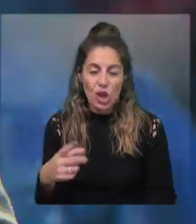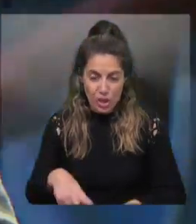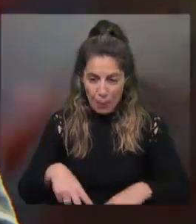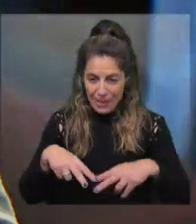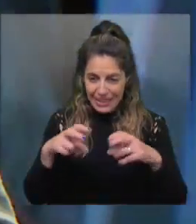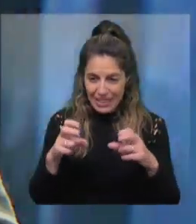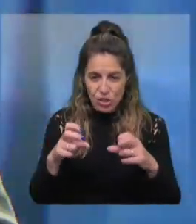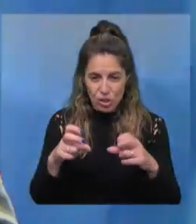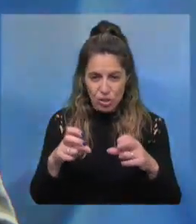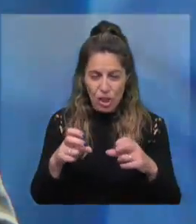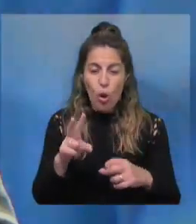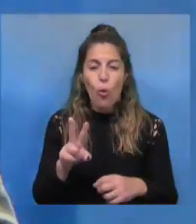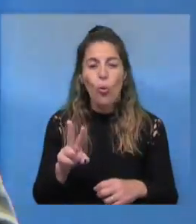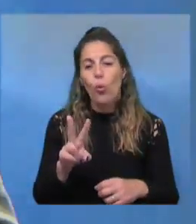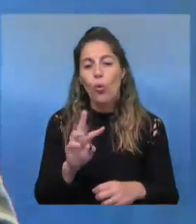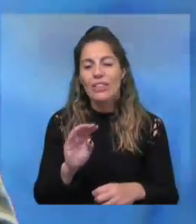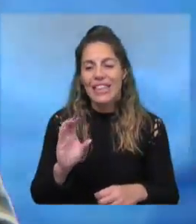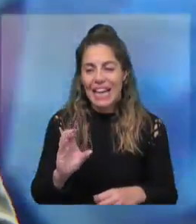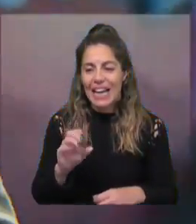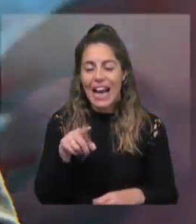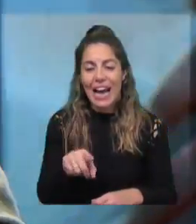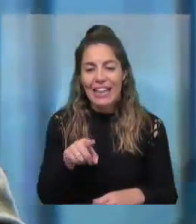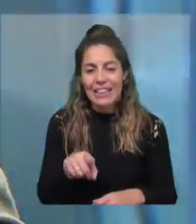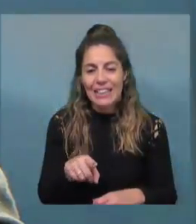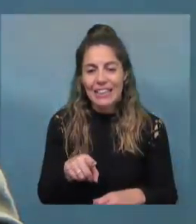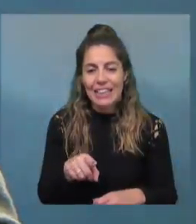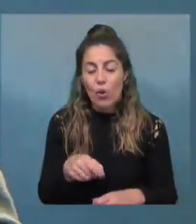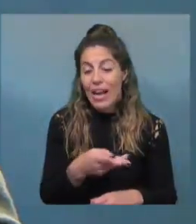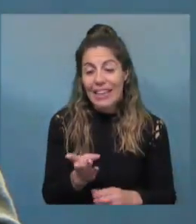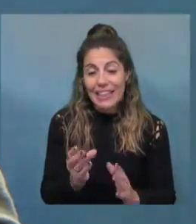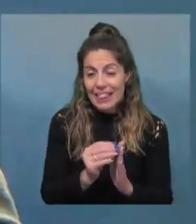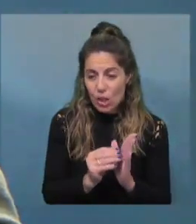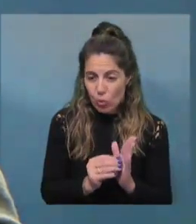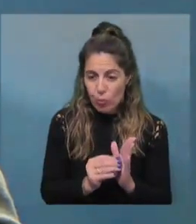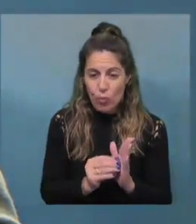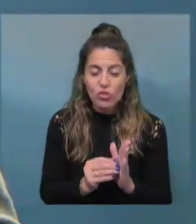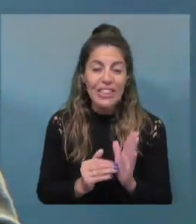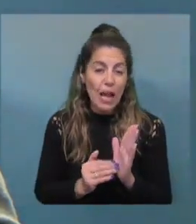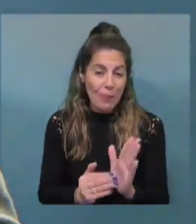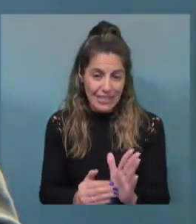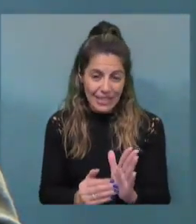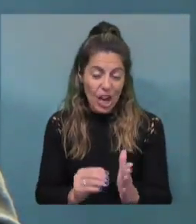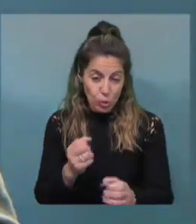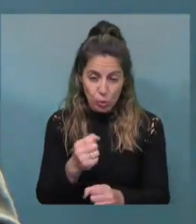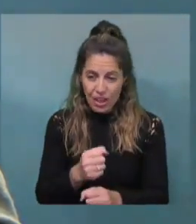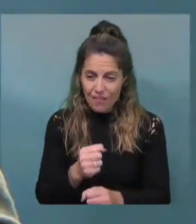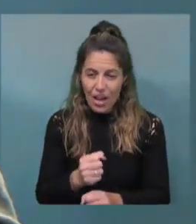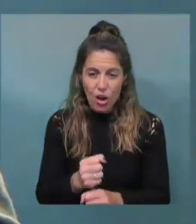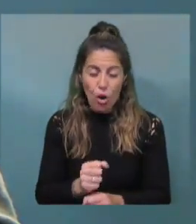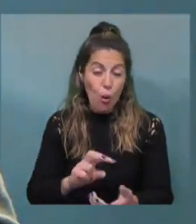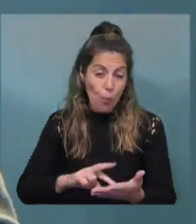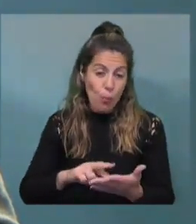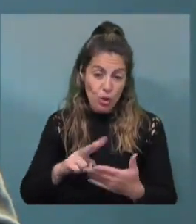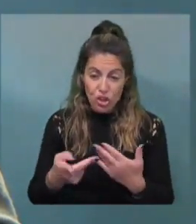investigación de UTEC. Y ahí, bueno, hay cierta cantidad de cupos. Tenés que presentar tu trabajo como un